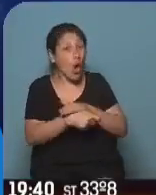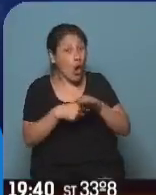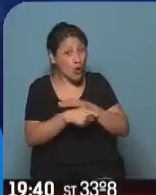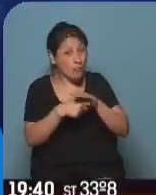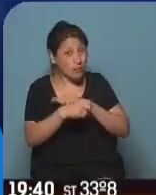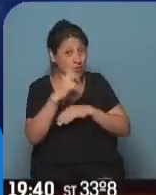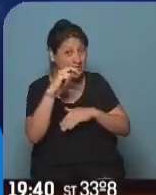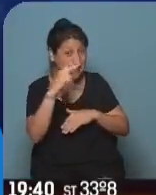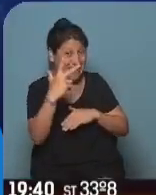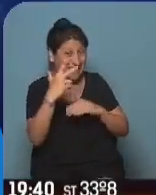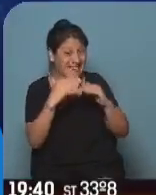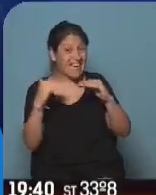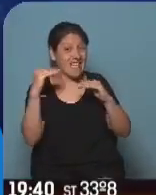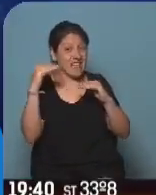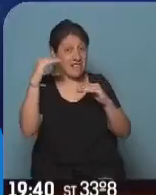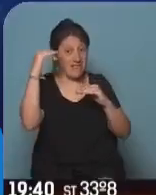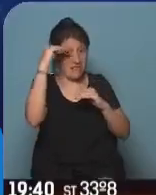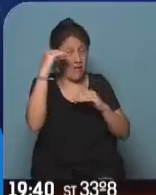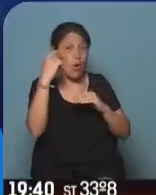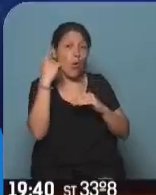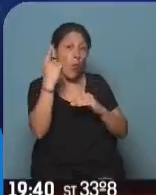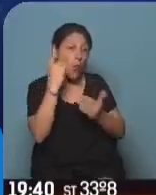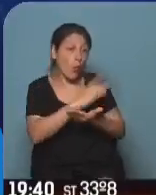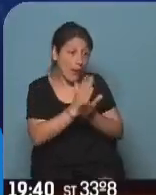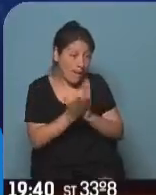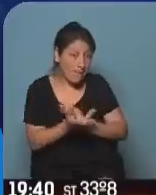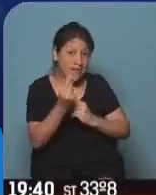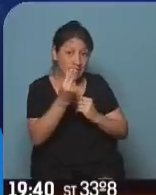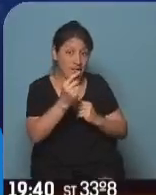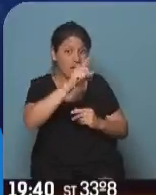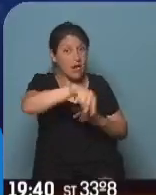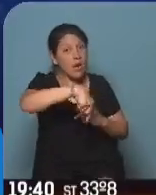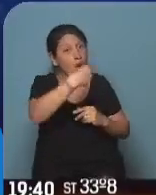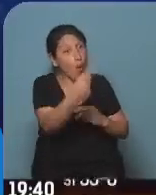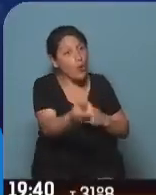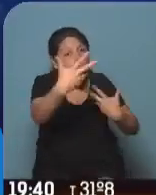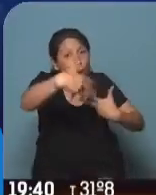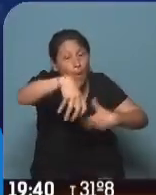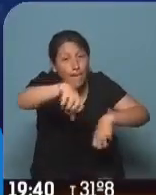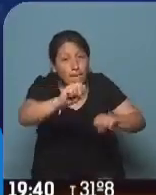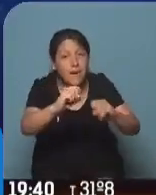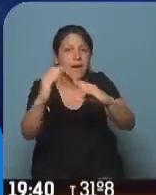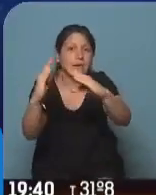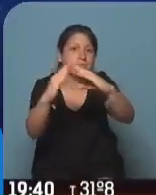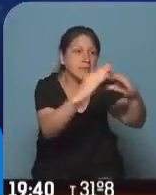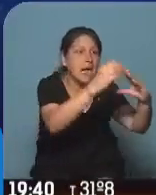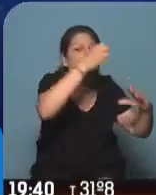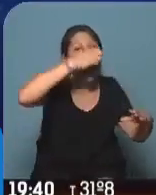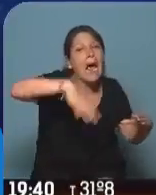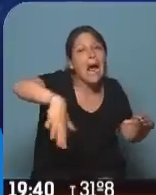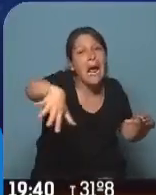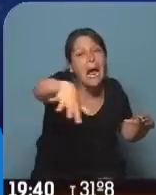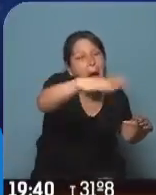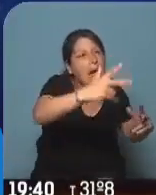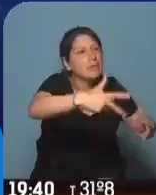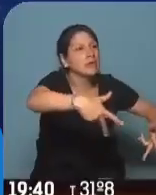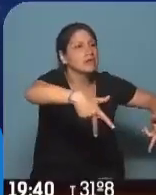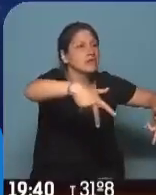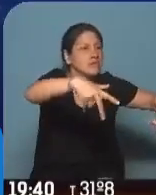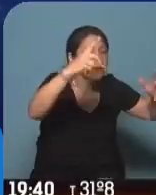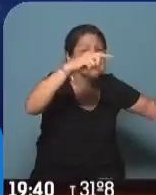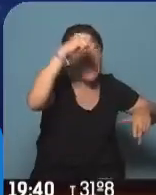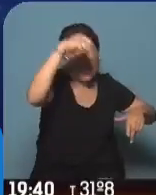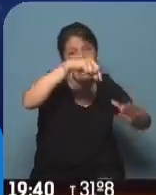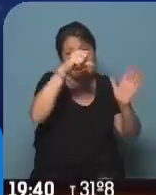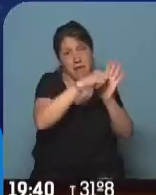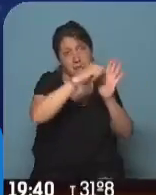3 niveles. Hay una parte del dinero de la corrupción que fue invertido, traducido a estancias, a campos, a bienes, a propiedades en el país y en el